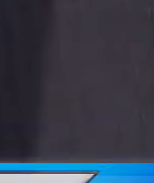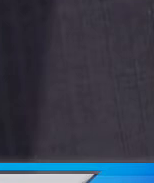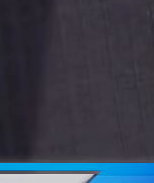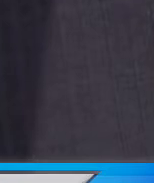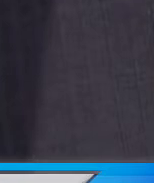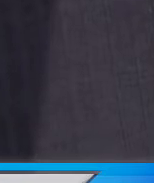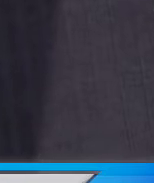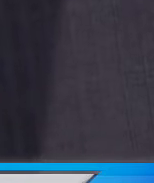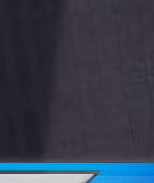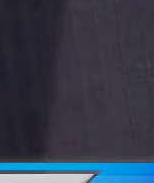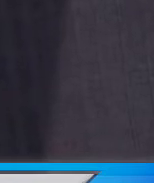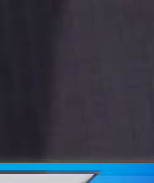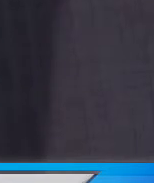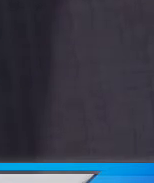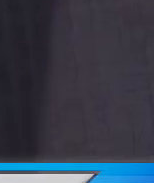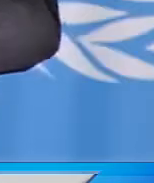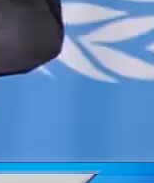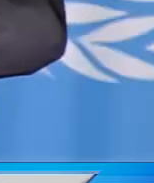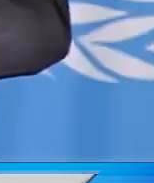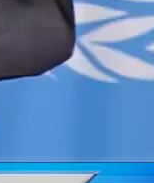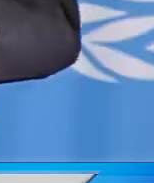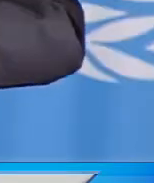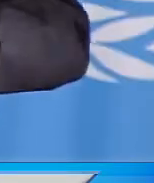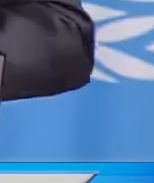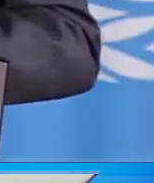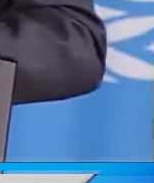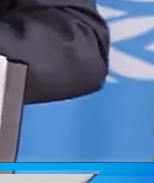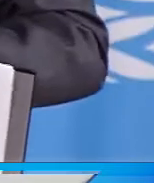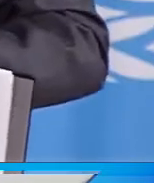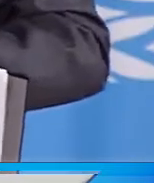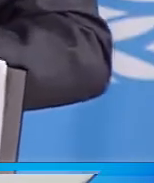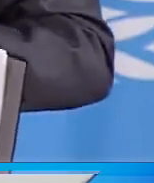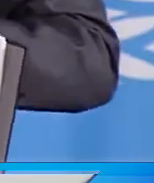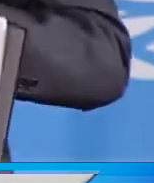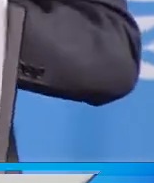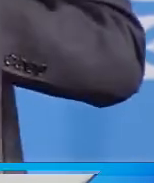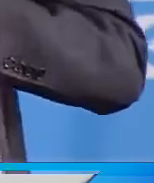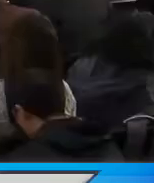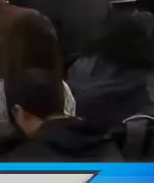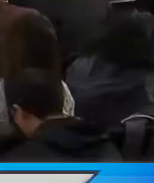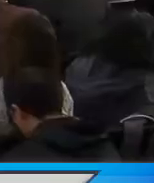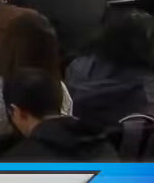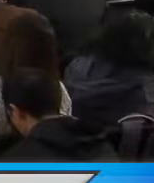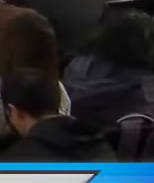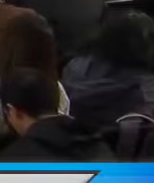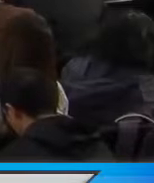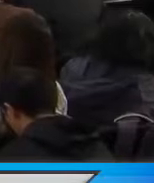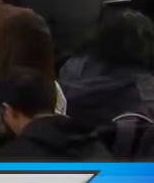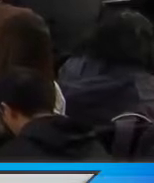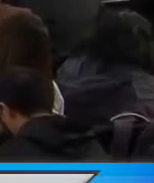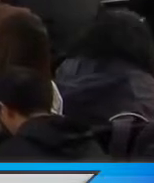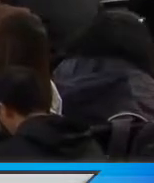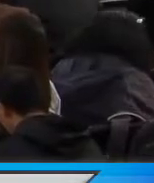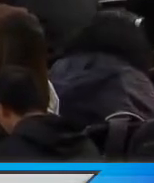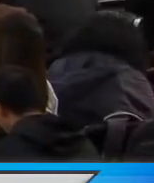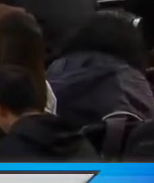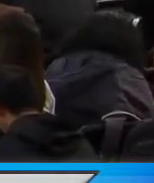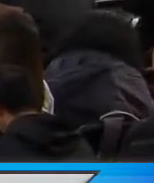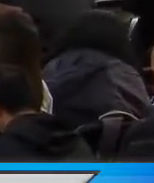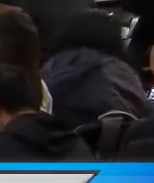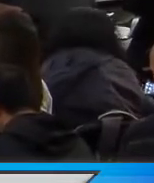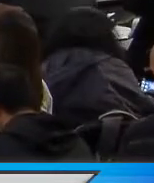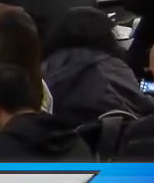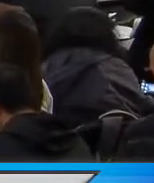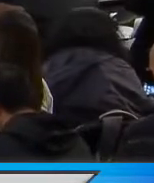Bachelet. Es una prioridad que en la concepción de esta nueva Guardia Nacional tenga desde su concepción el respeto a los derechos humanos. La eficacia para la